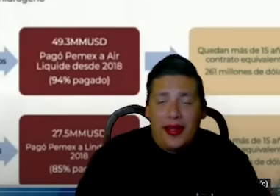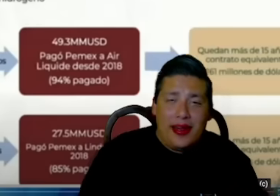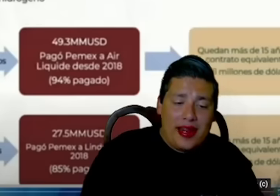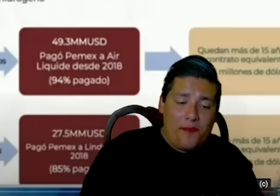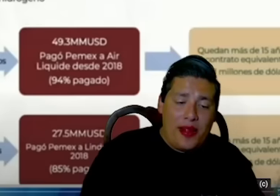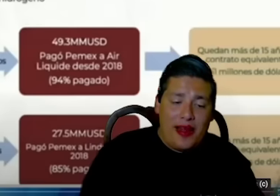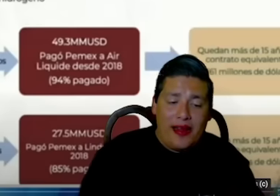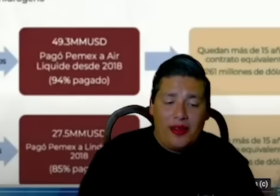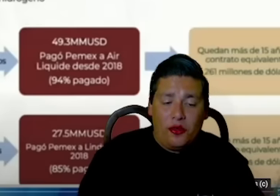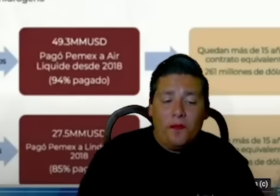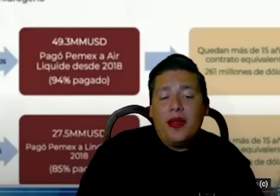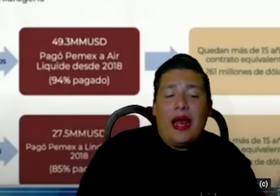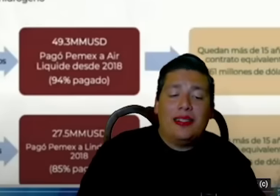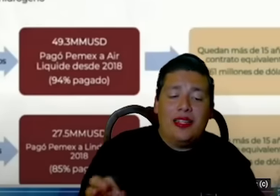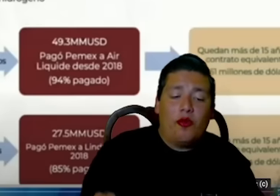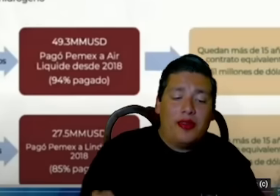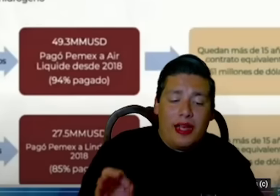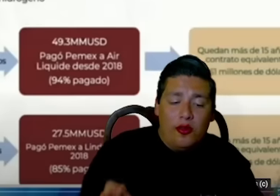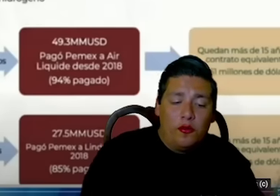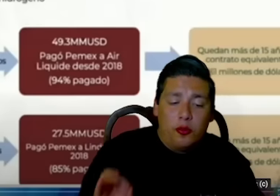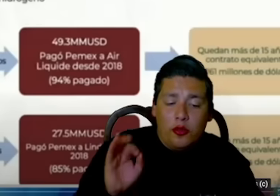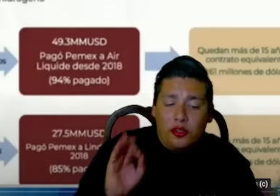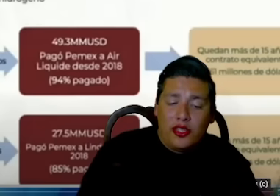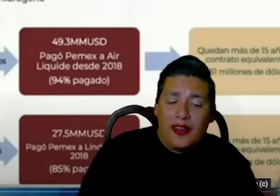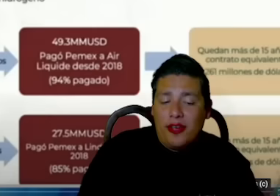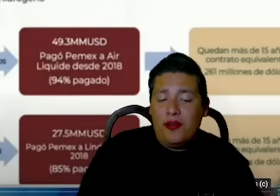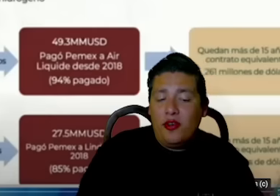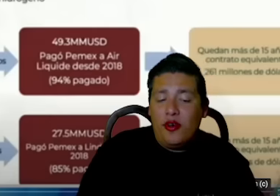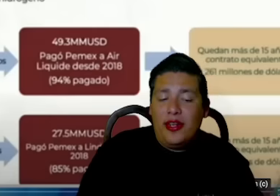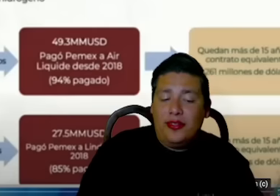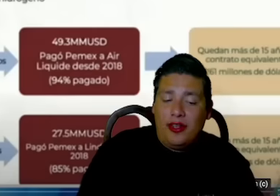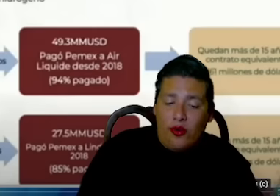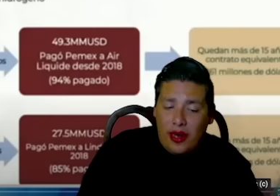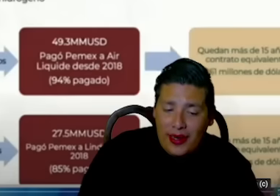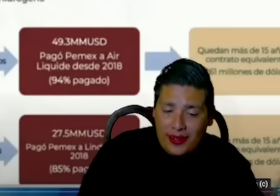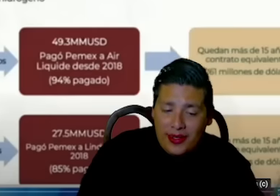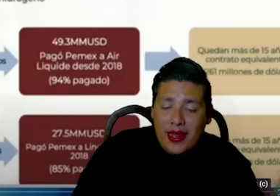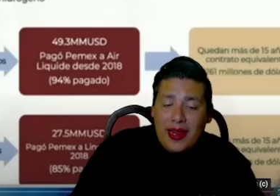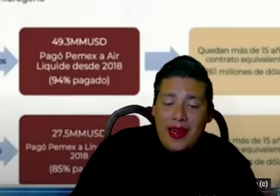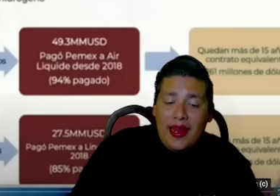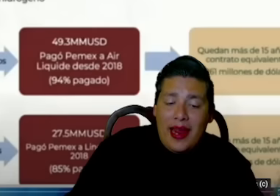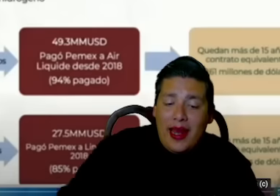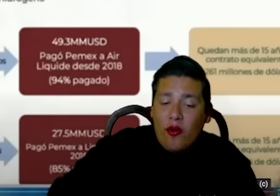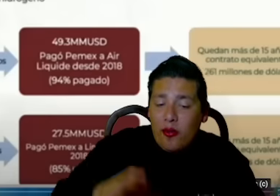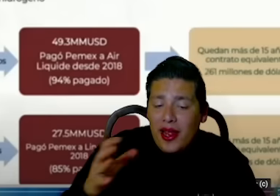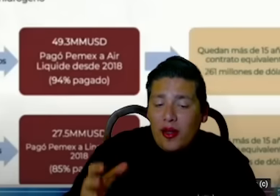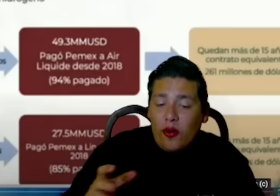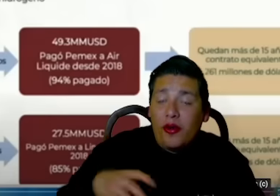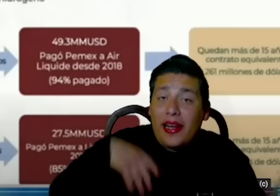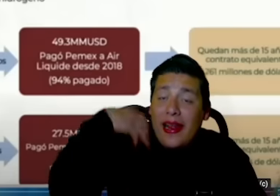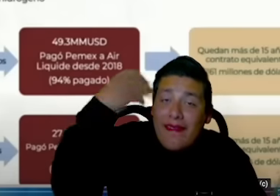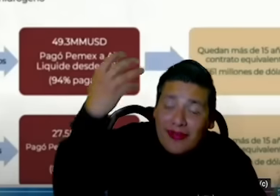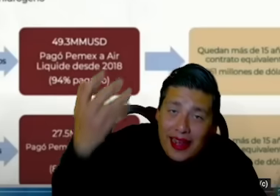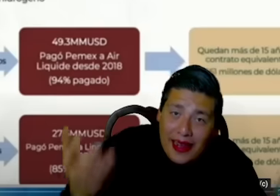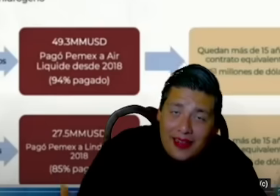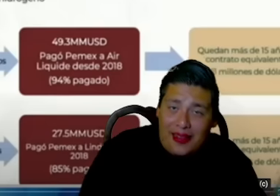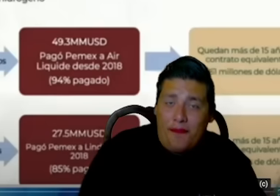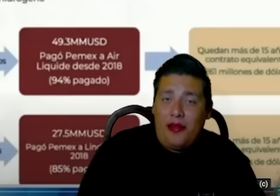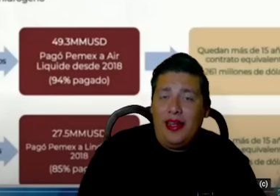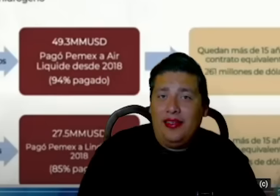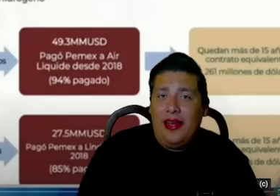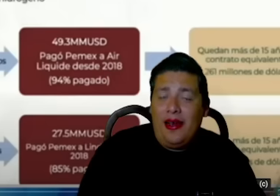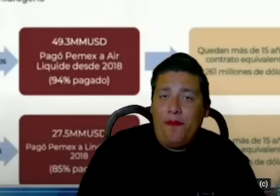vendió Enrique Peña Nieto a 52.7 millones de dólares y el gobierno